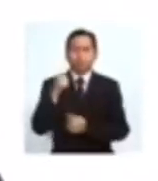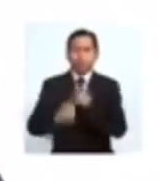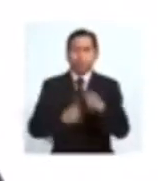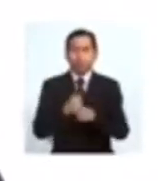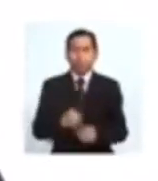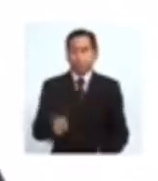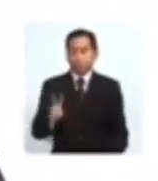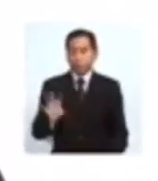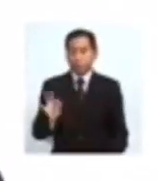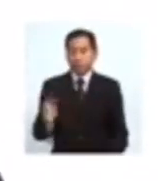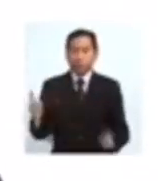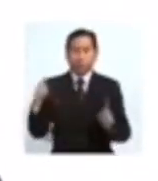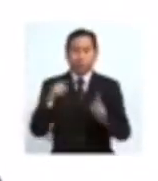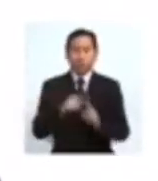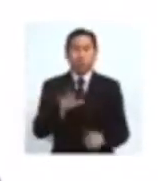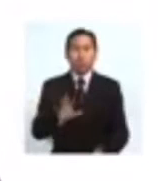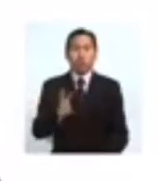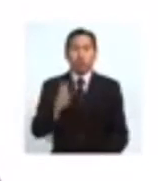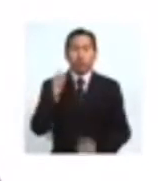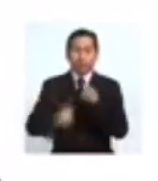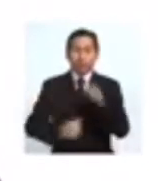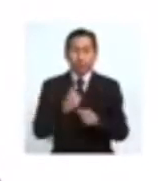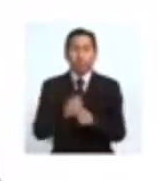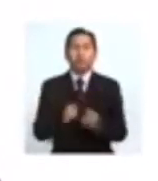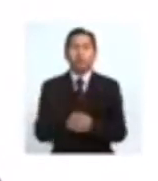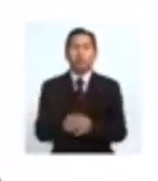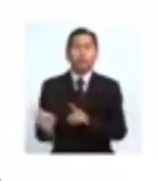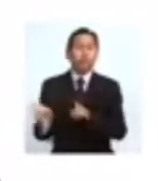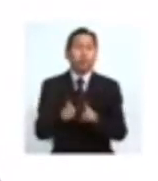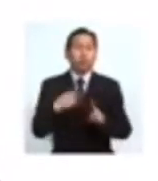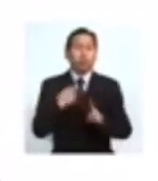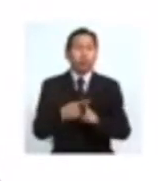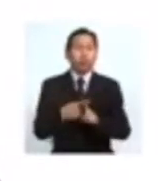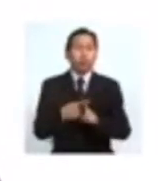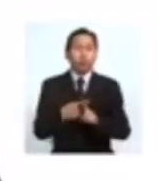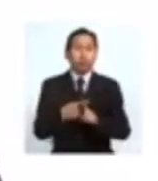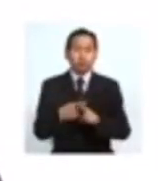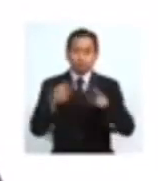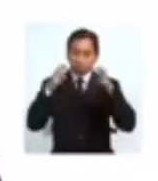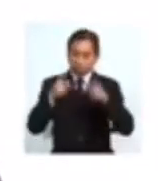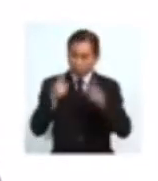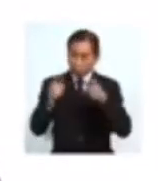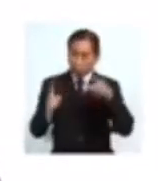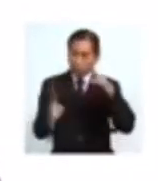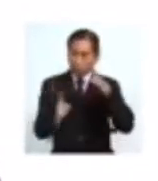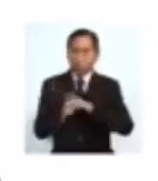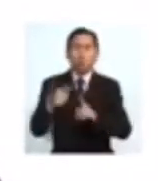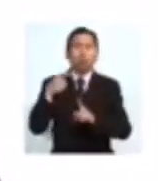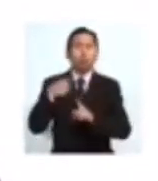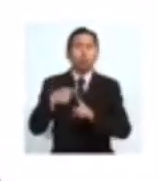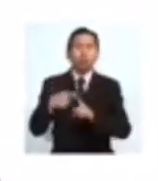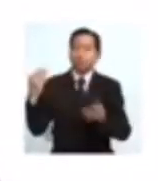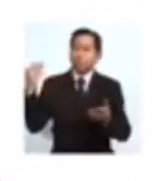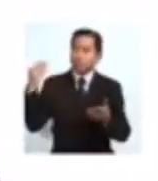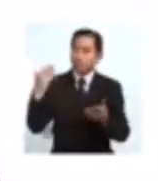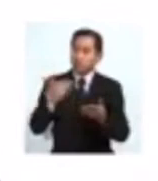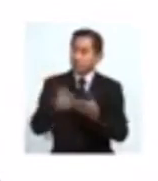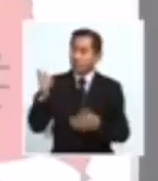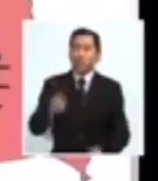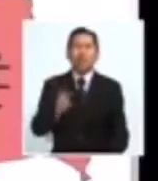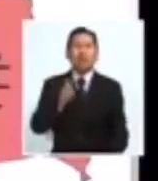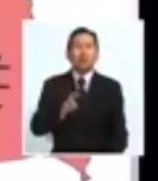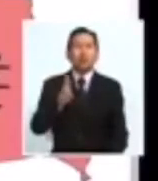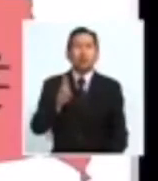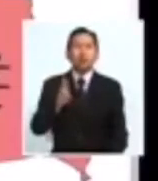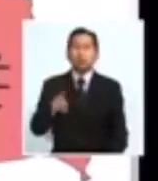29 y 52 años además un resultado de control de un caso positivo importado de londres que dio